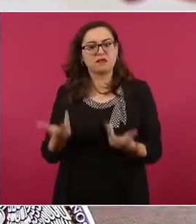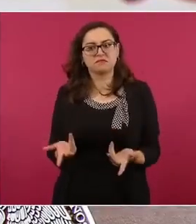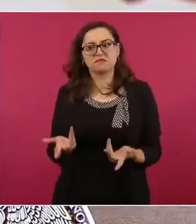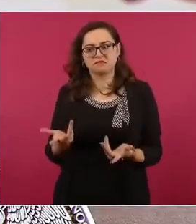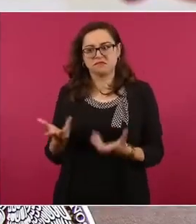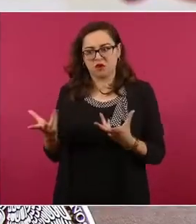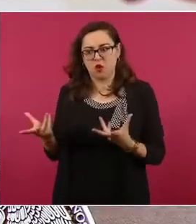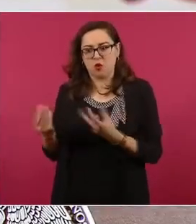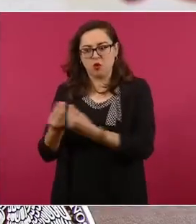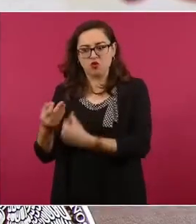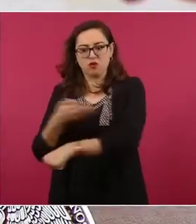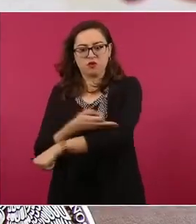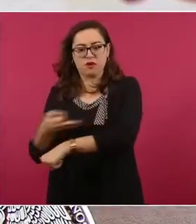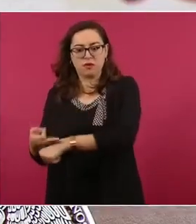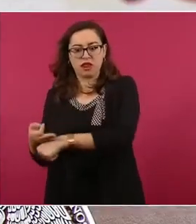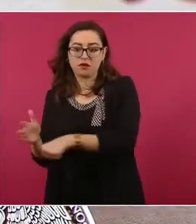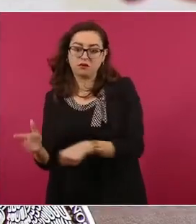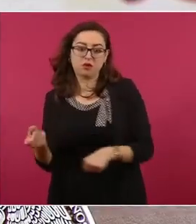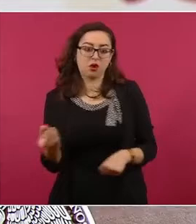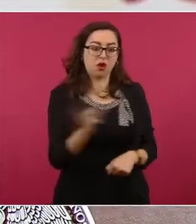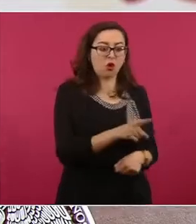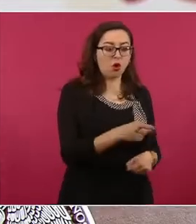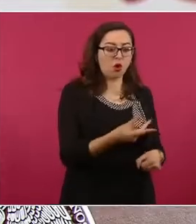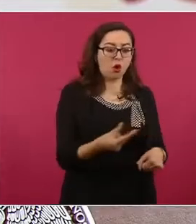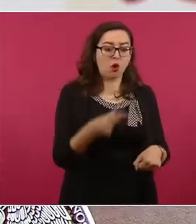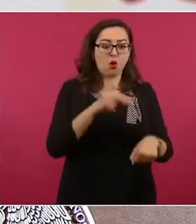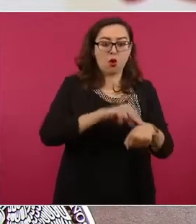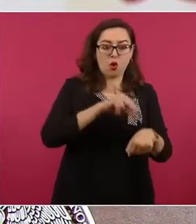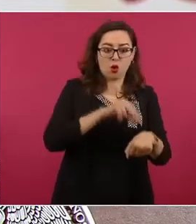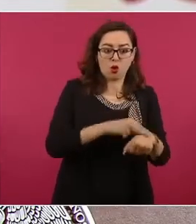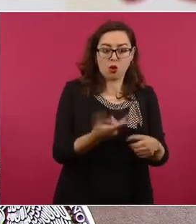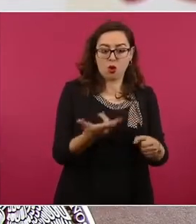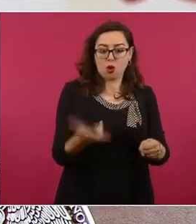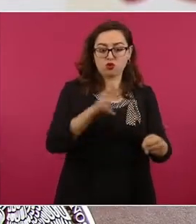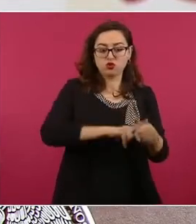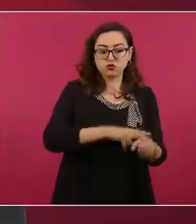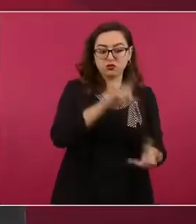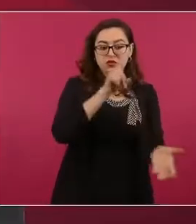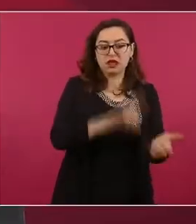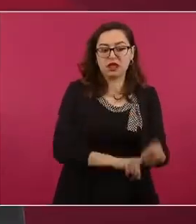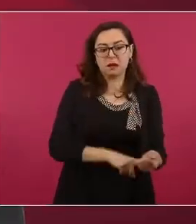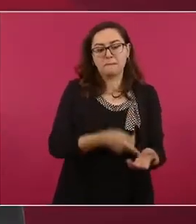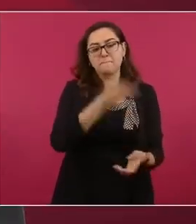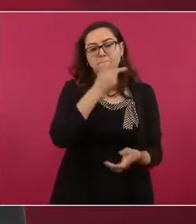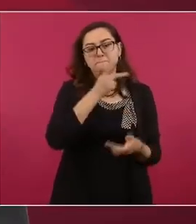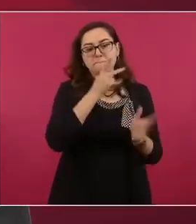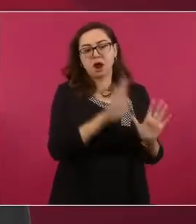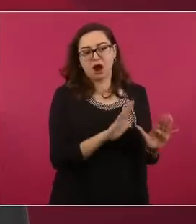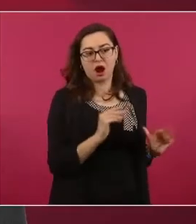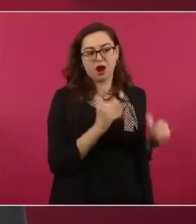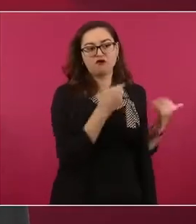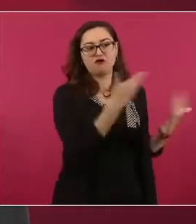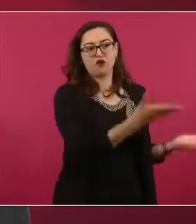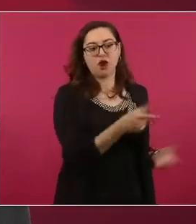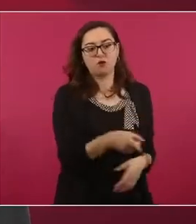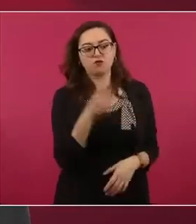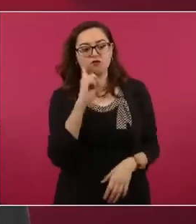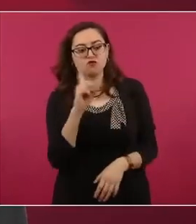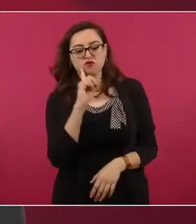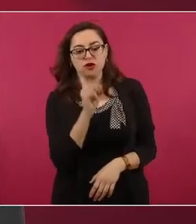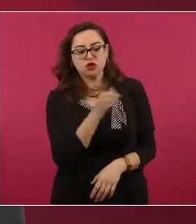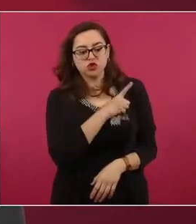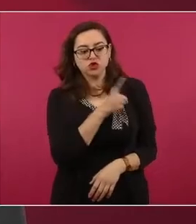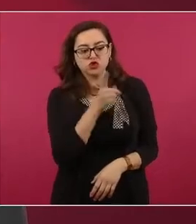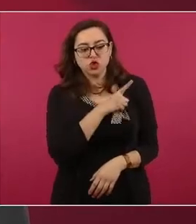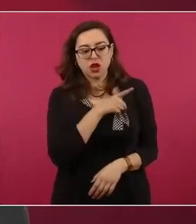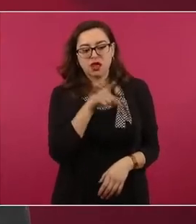a los progenitores, a los padres, de un proceso que debe ser incluyente, debe ser un espacio, por un lado, íntimo